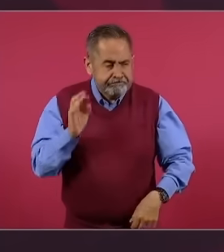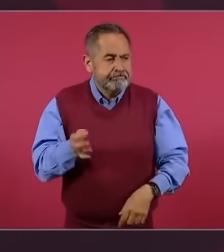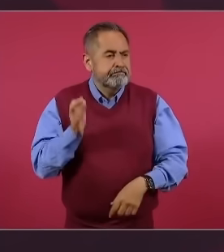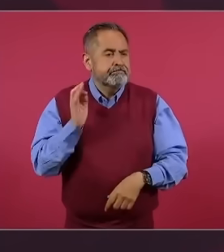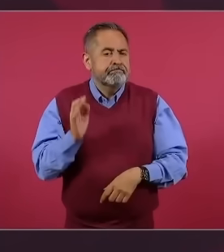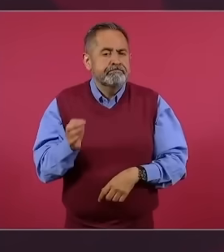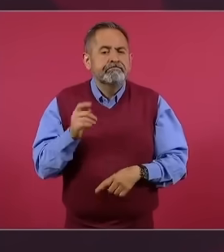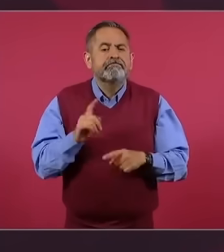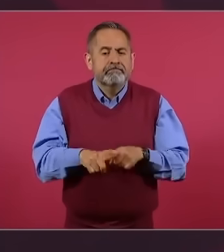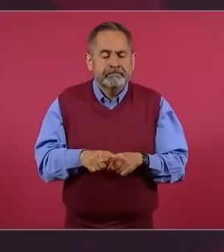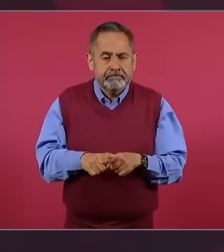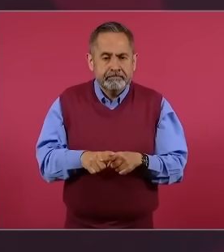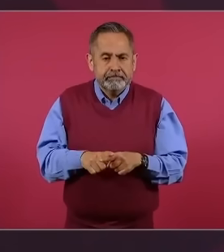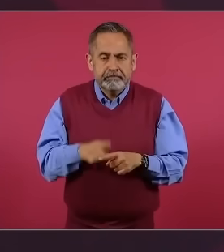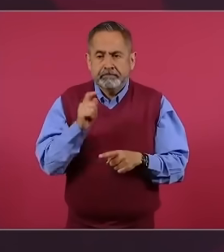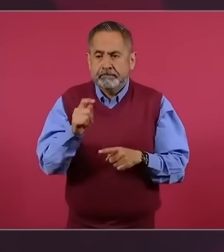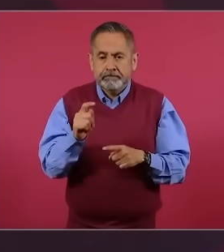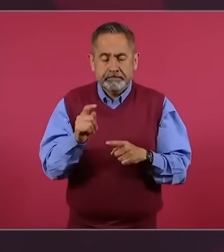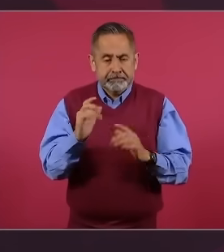hay que equilibrar